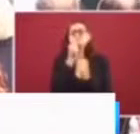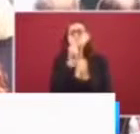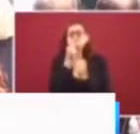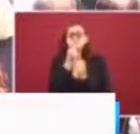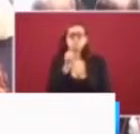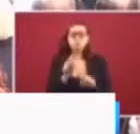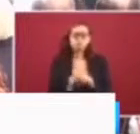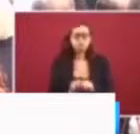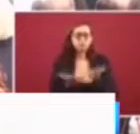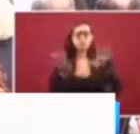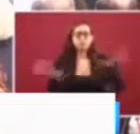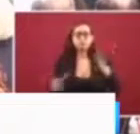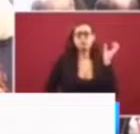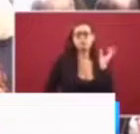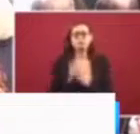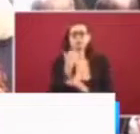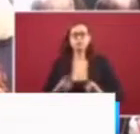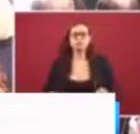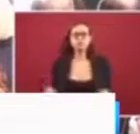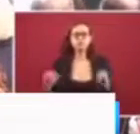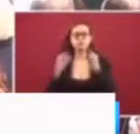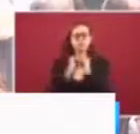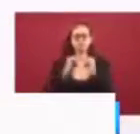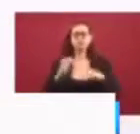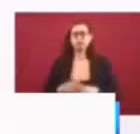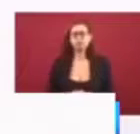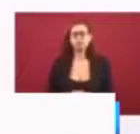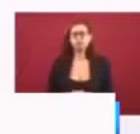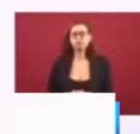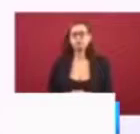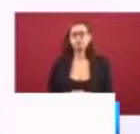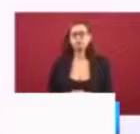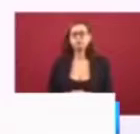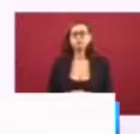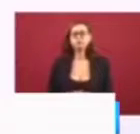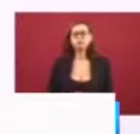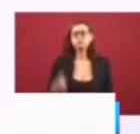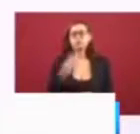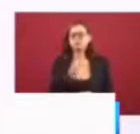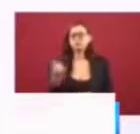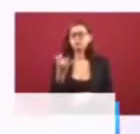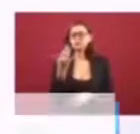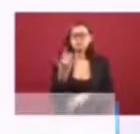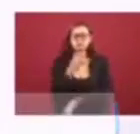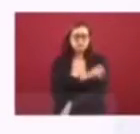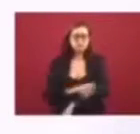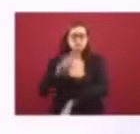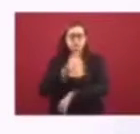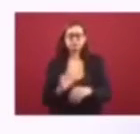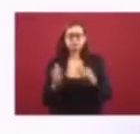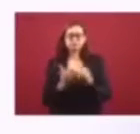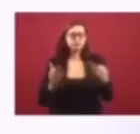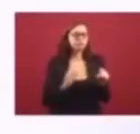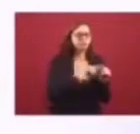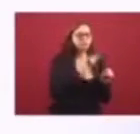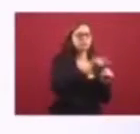o jóvenes proyectando el futuro, en donde son ya 900 mil inscritos. Son la meta